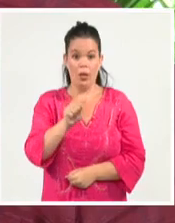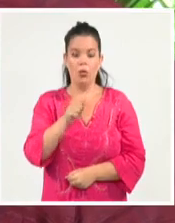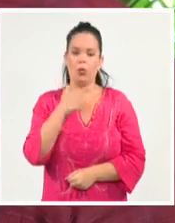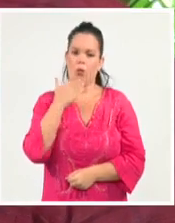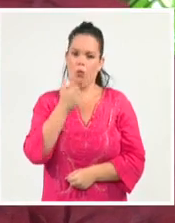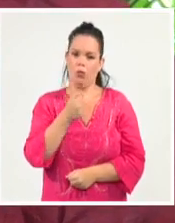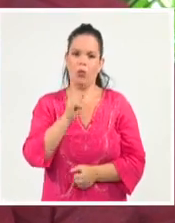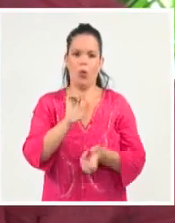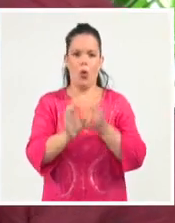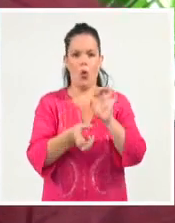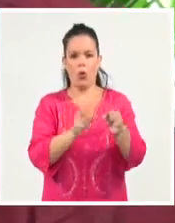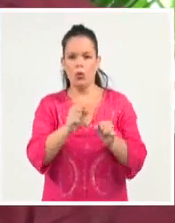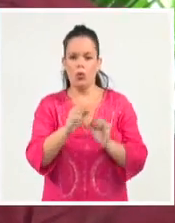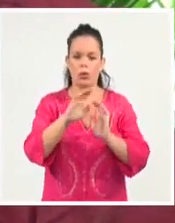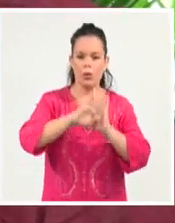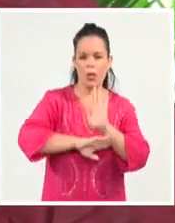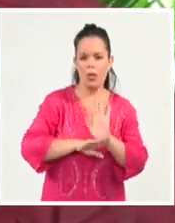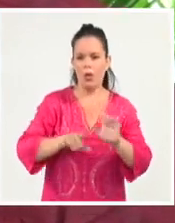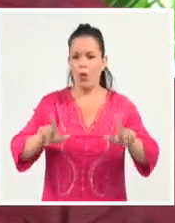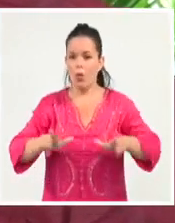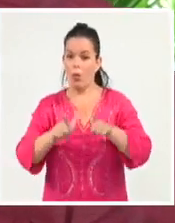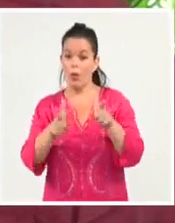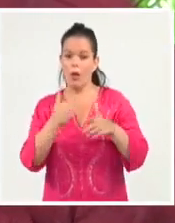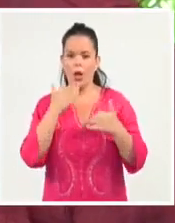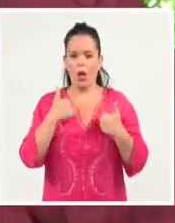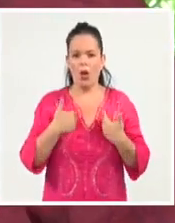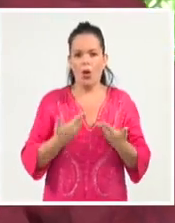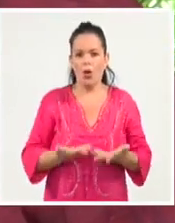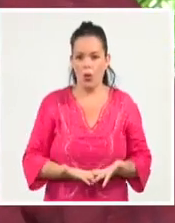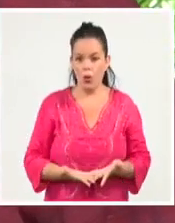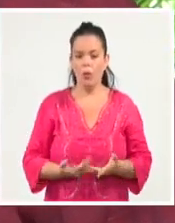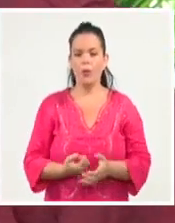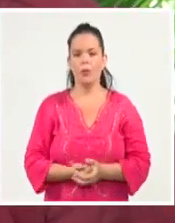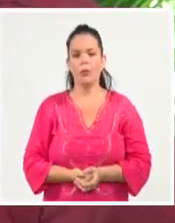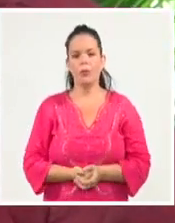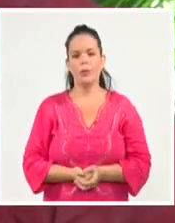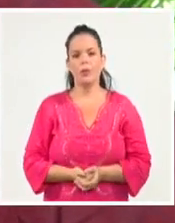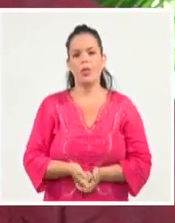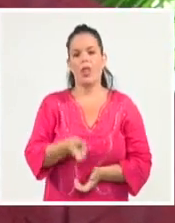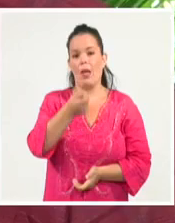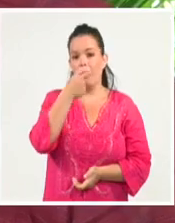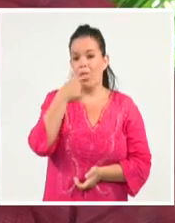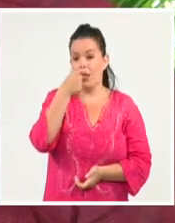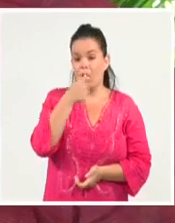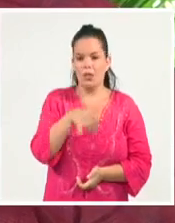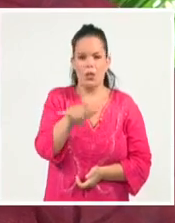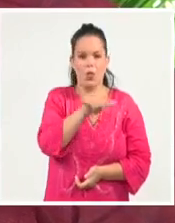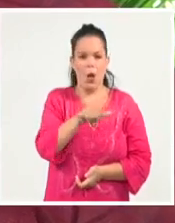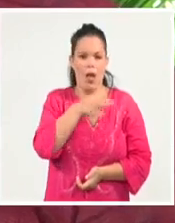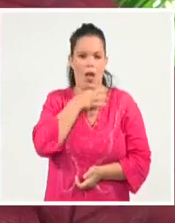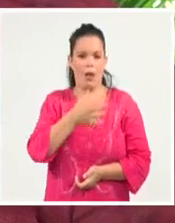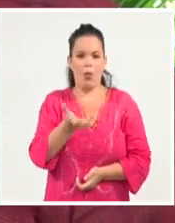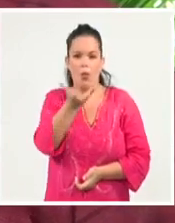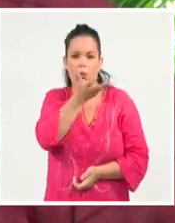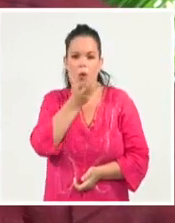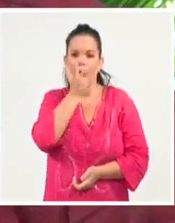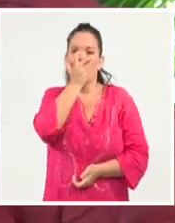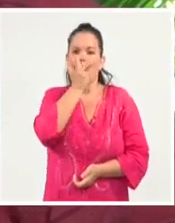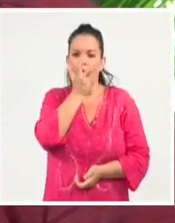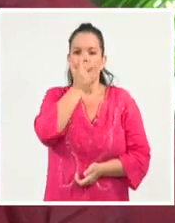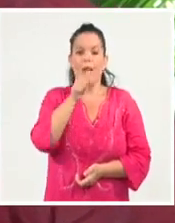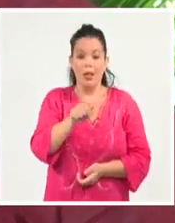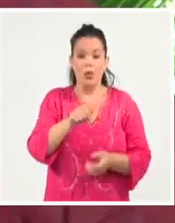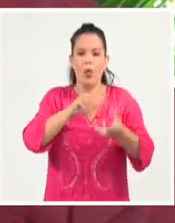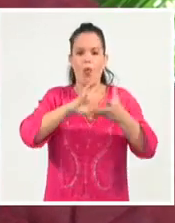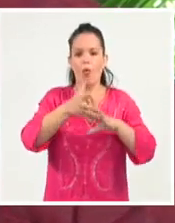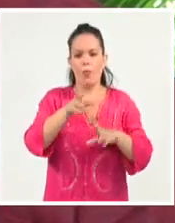instituciones consumidoras, para poder llevar este medicamento, porque el oxígeno realmente es un medicamento, a los pacientes a los cuales les